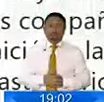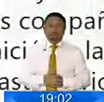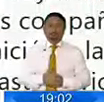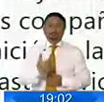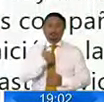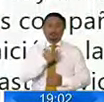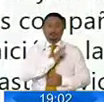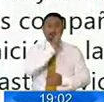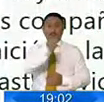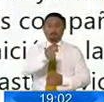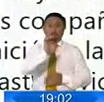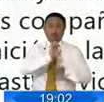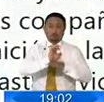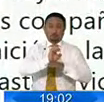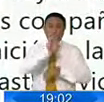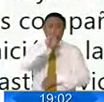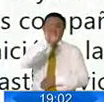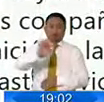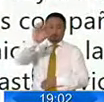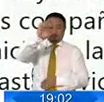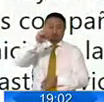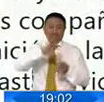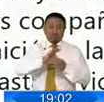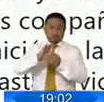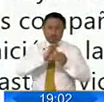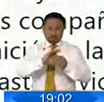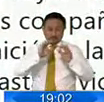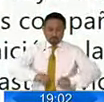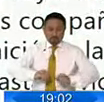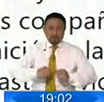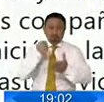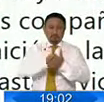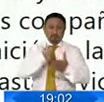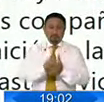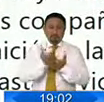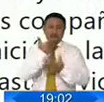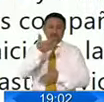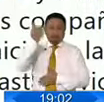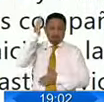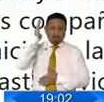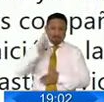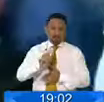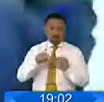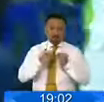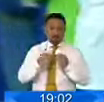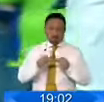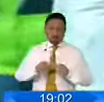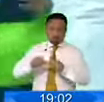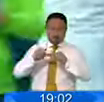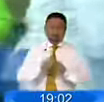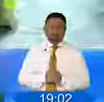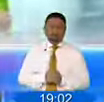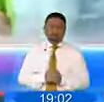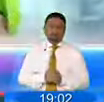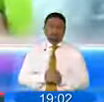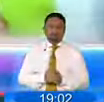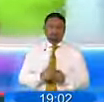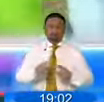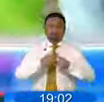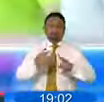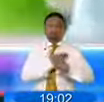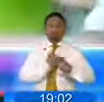a mi patria el 4 de enero, a estar con mis compañeros en esta lucha contra la traición y la partidocracia". Se asegura que el